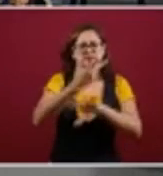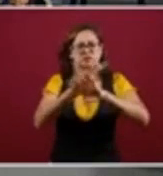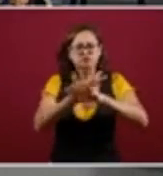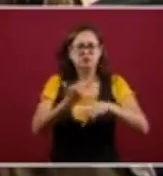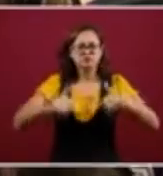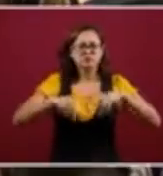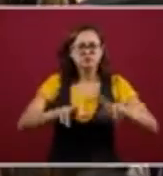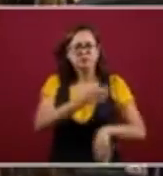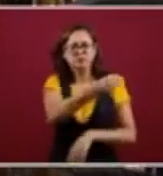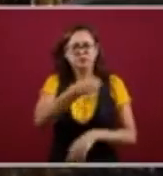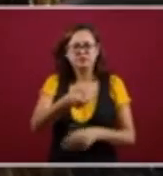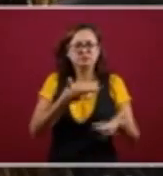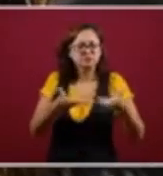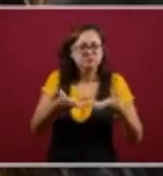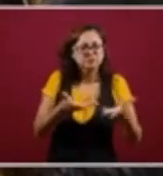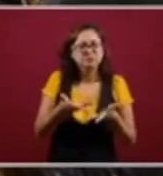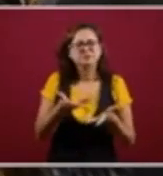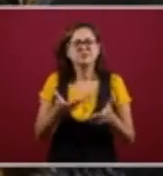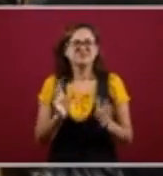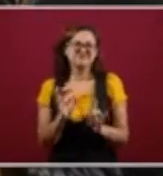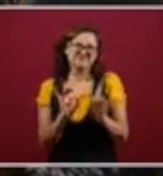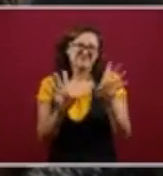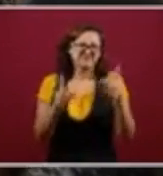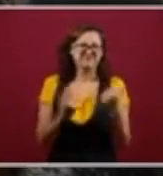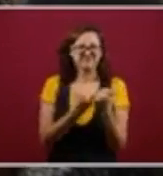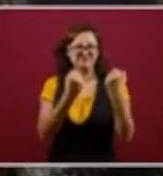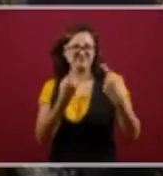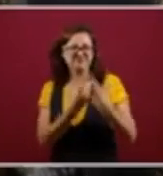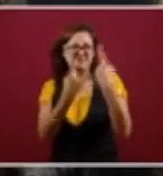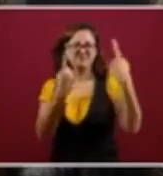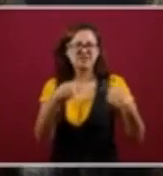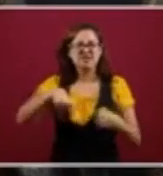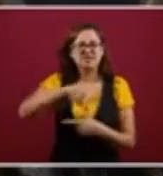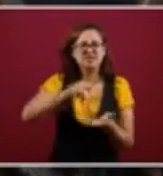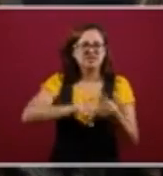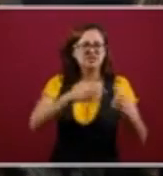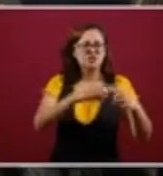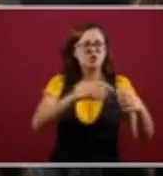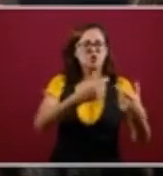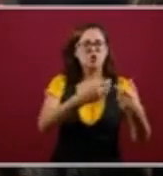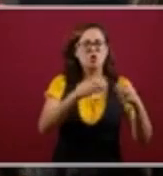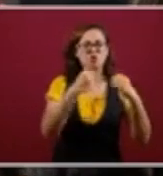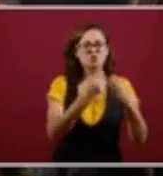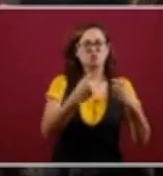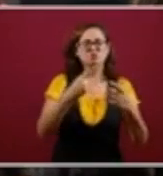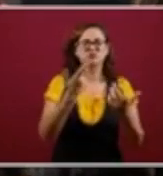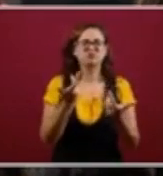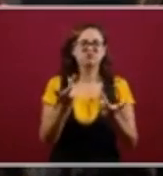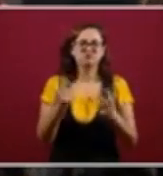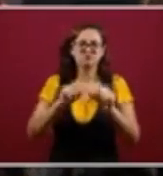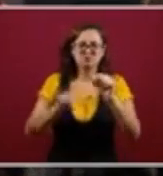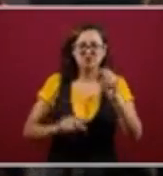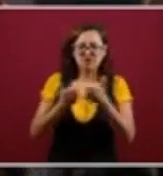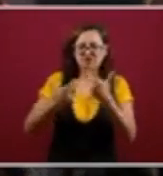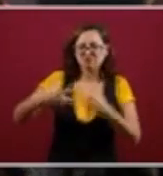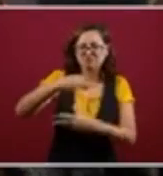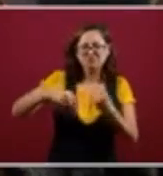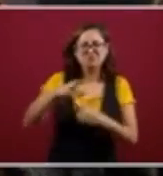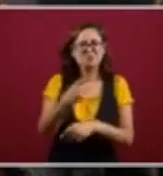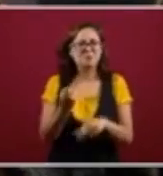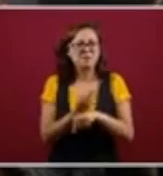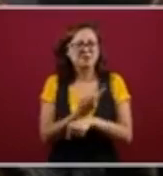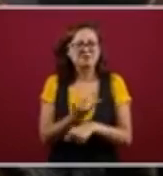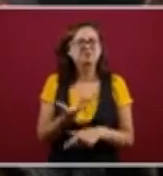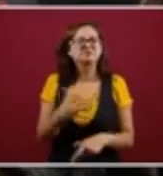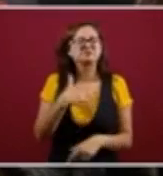habido por la lectura que ha tenido este tipo de organizaciones al respecto de la economía nacional? Por favor, presidente. Sí, me reuní con